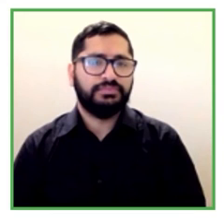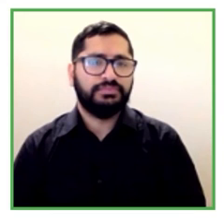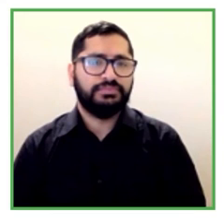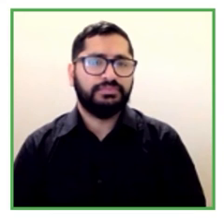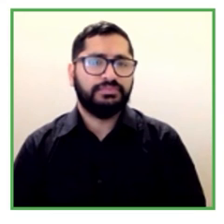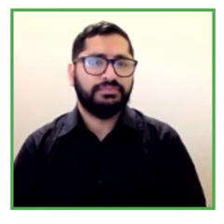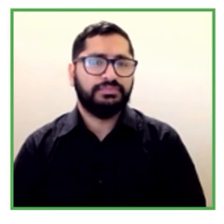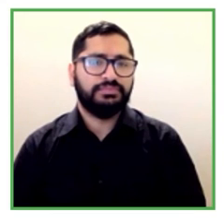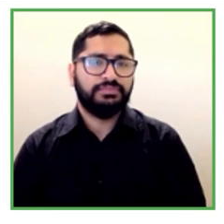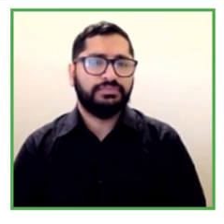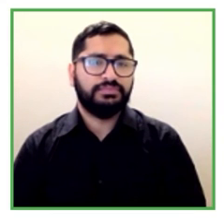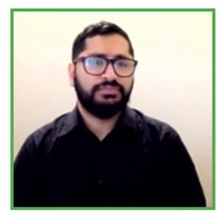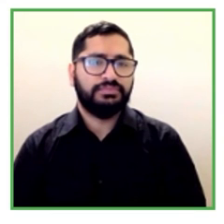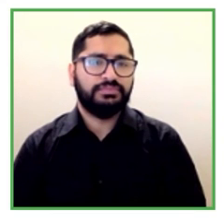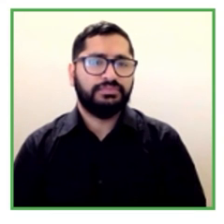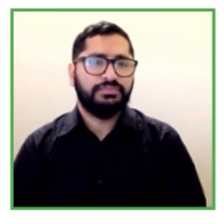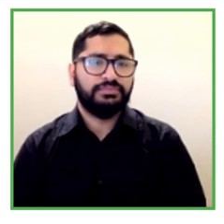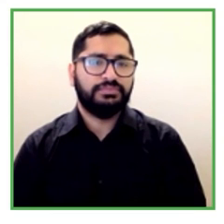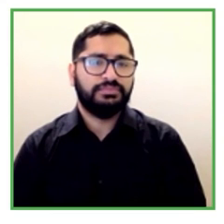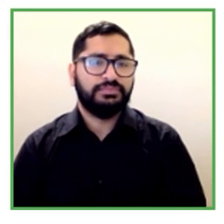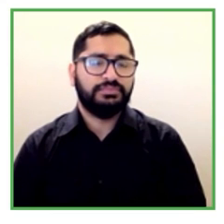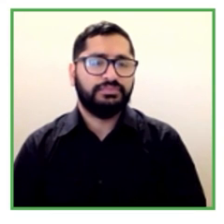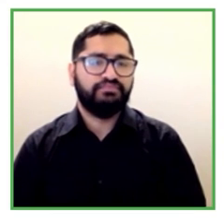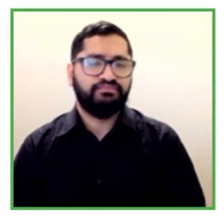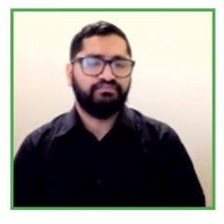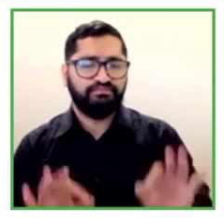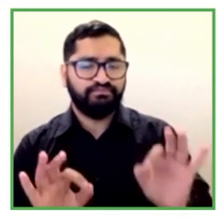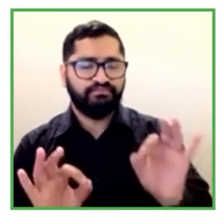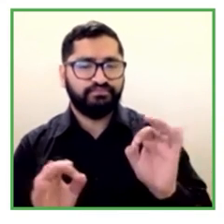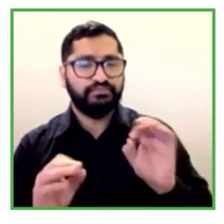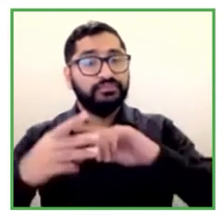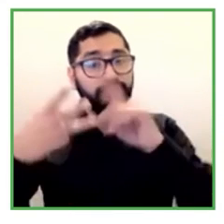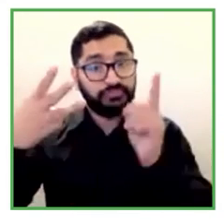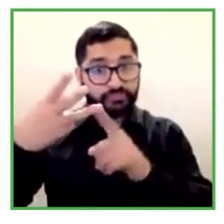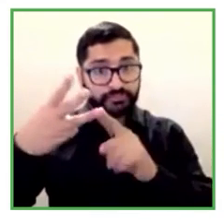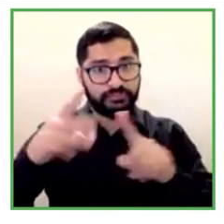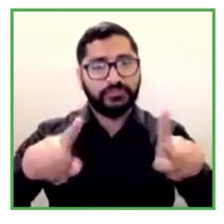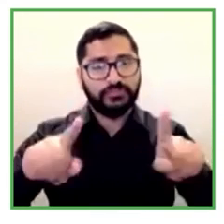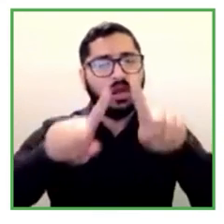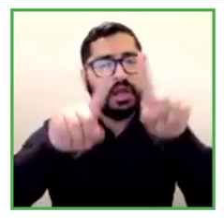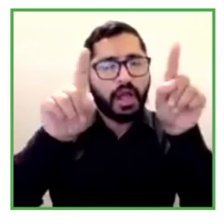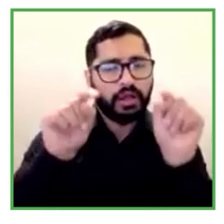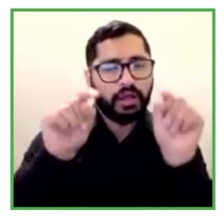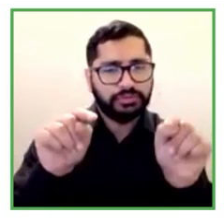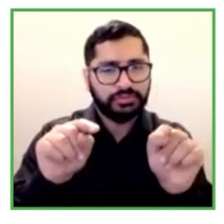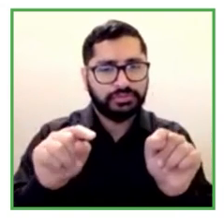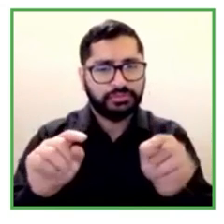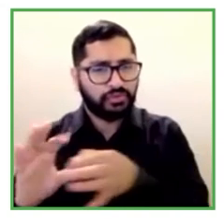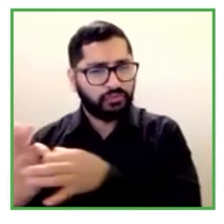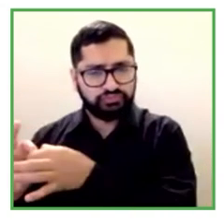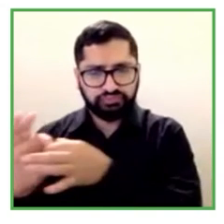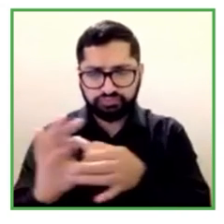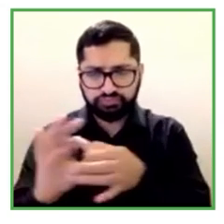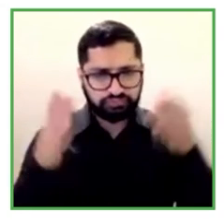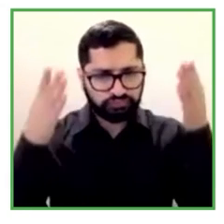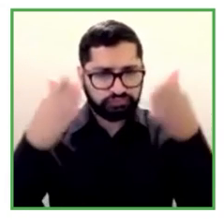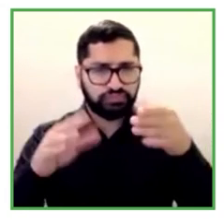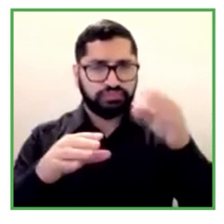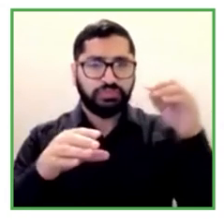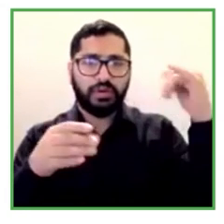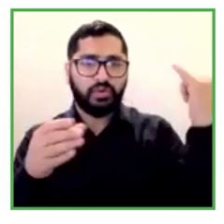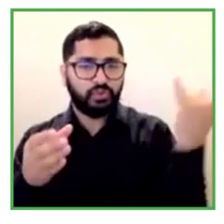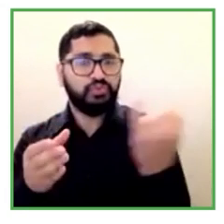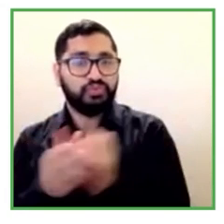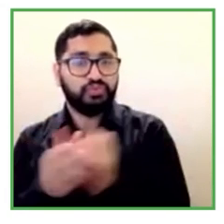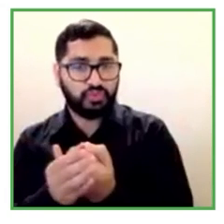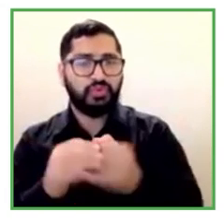Sí, bueno, mi tercera pregunta va a ser sobre la digitalización, la inclusión digital